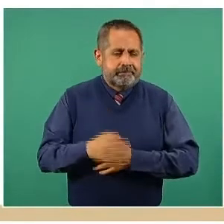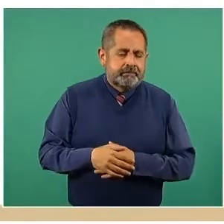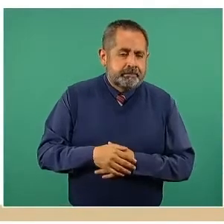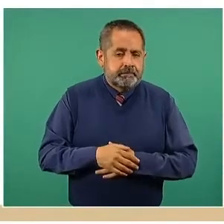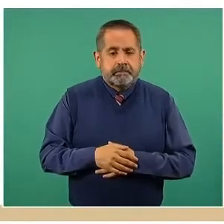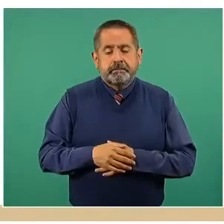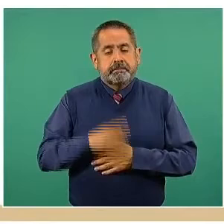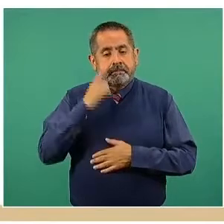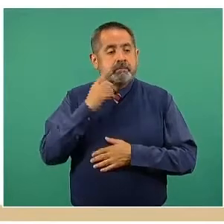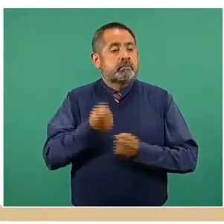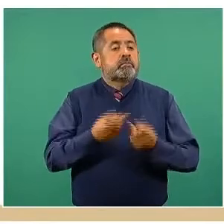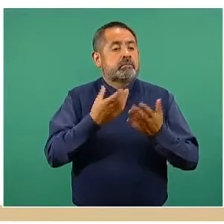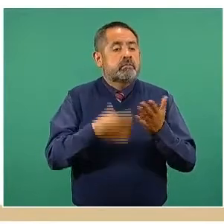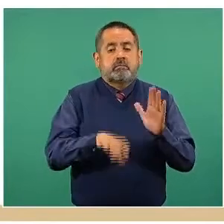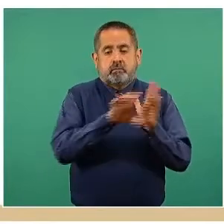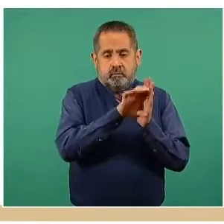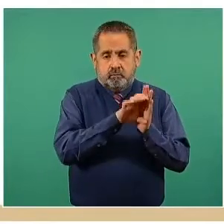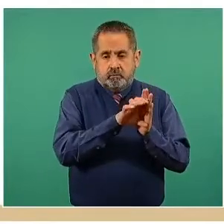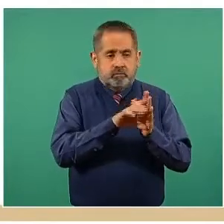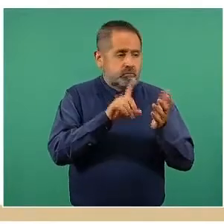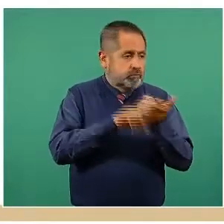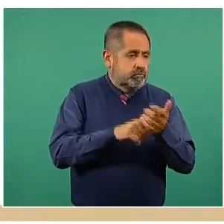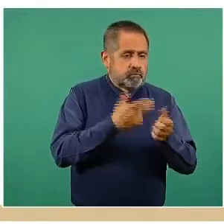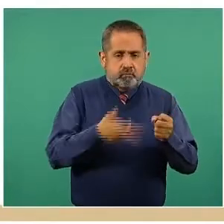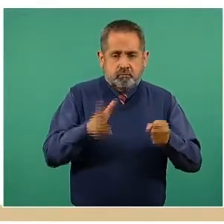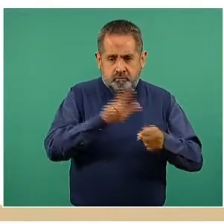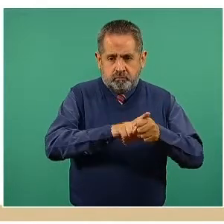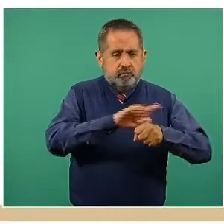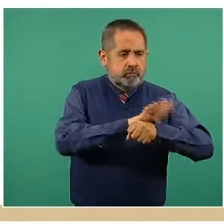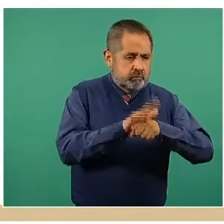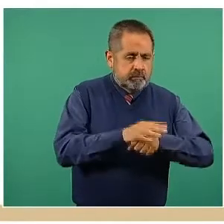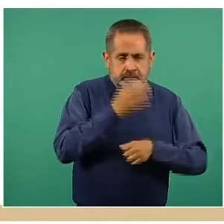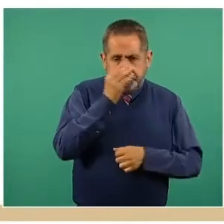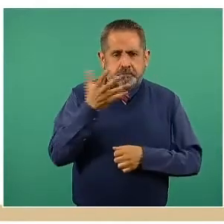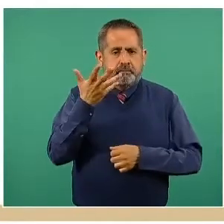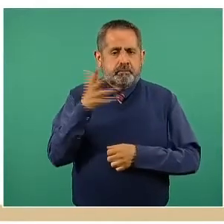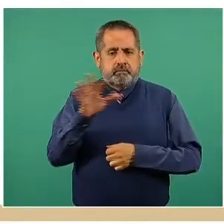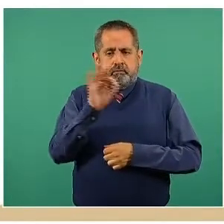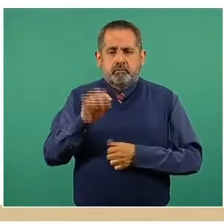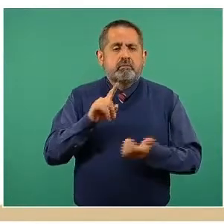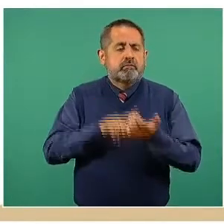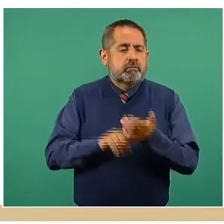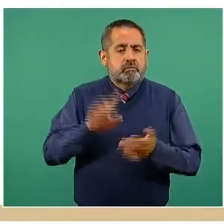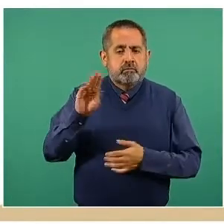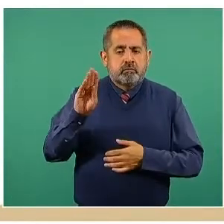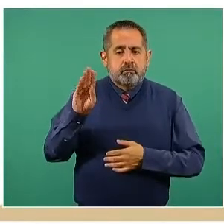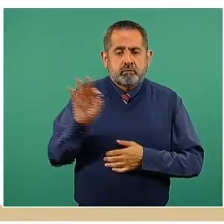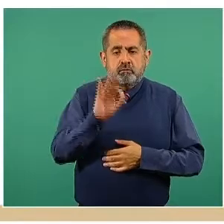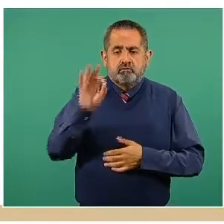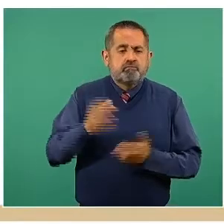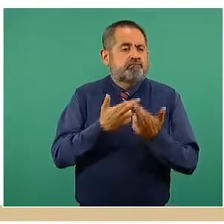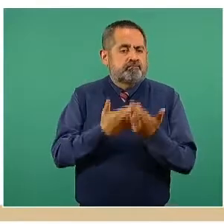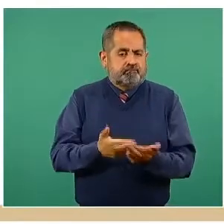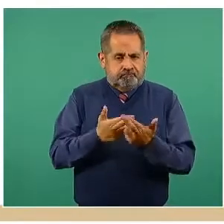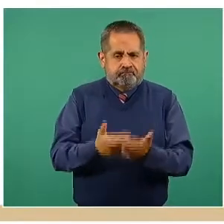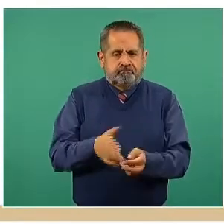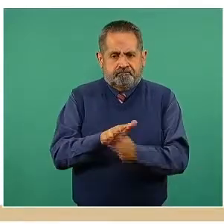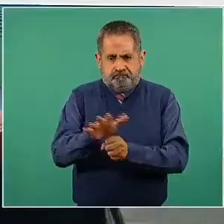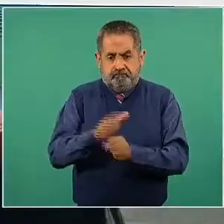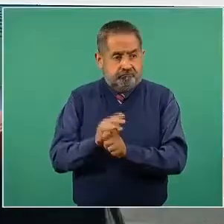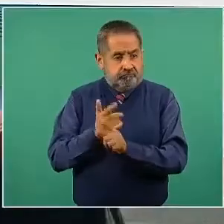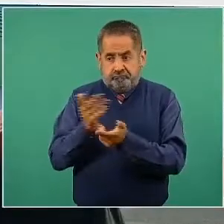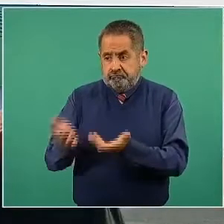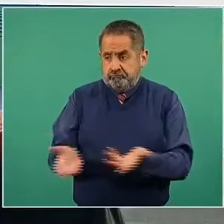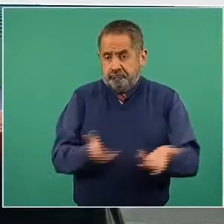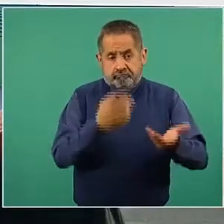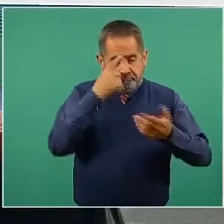Para efectos de camas generales, a nivel nacional, solo un 10% de ocupación. Eso quiere decir que el 90% de las camas se encuentran